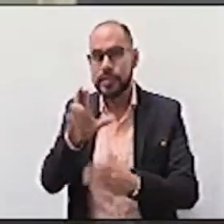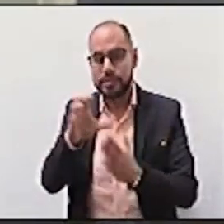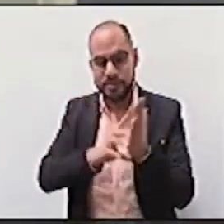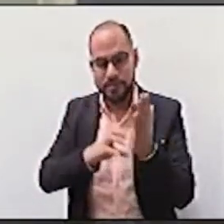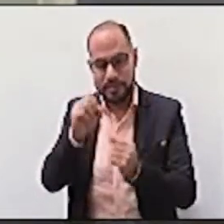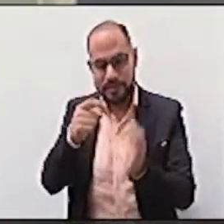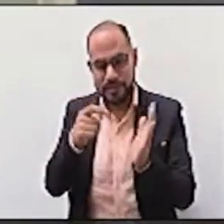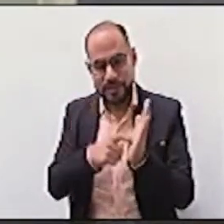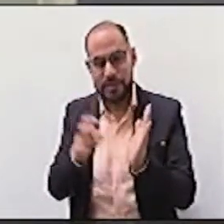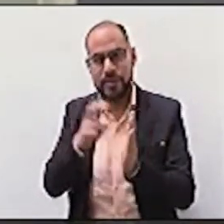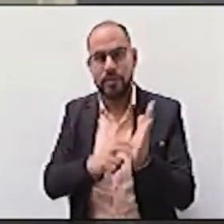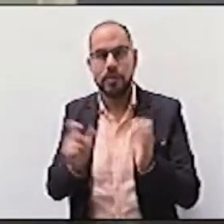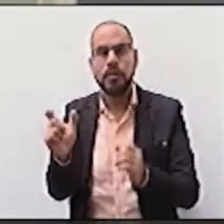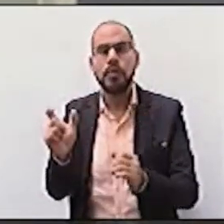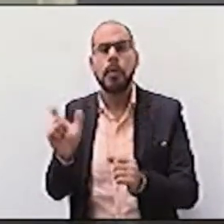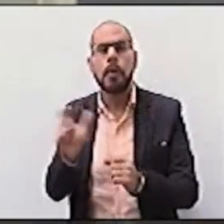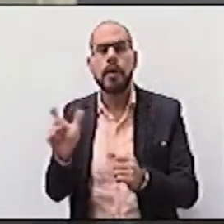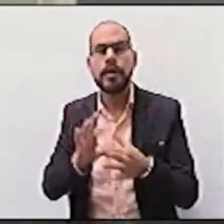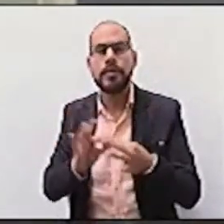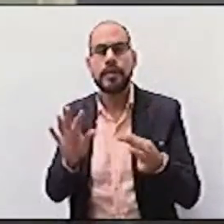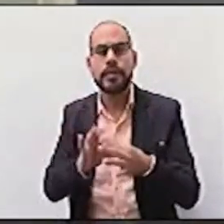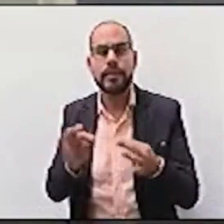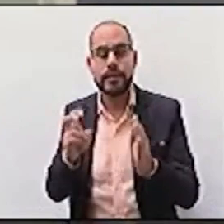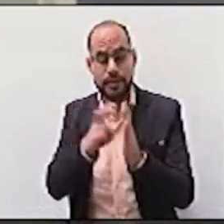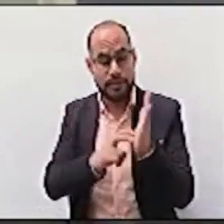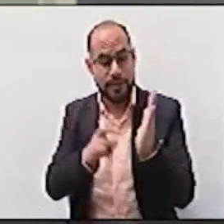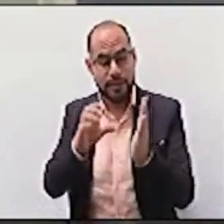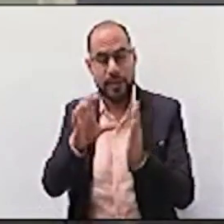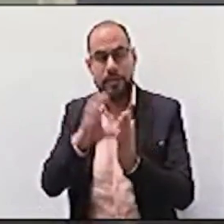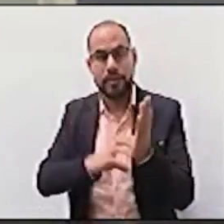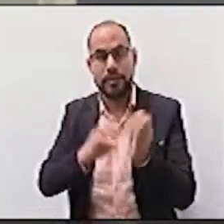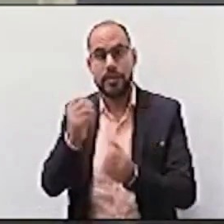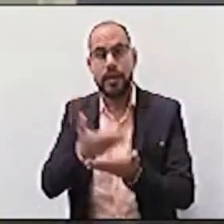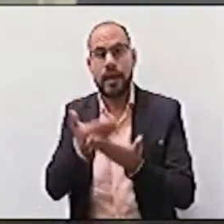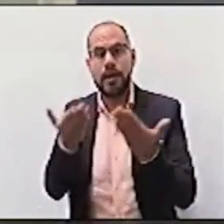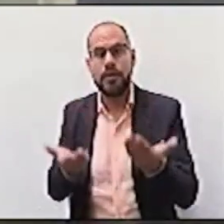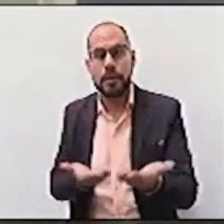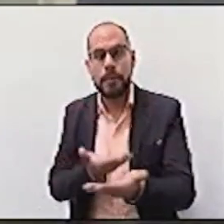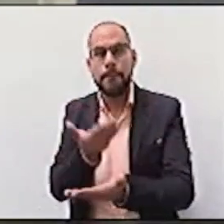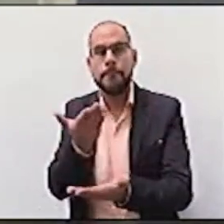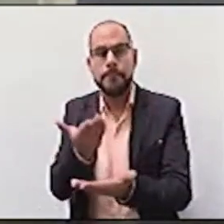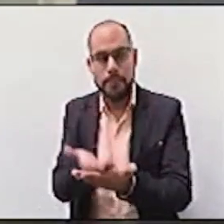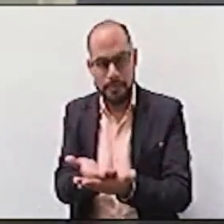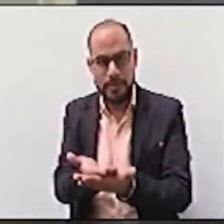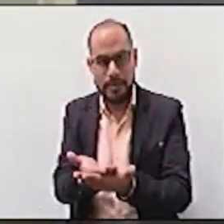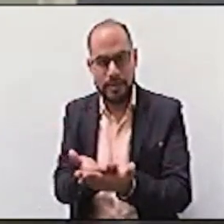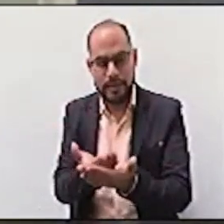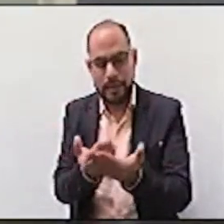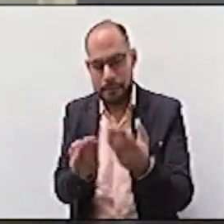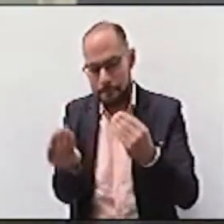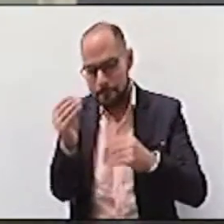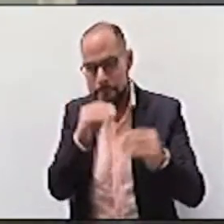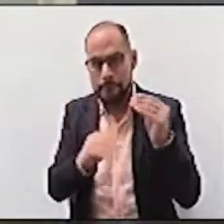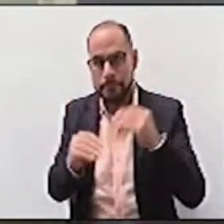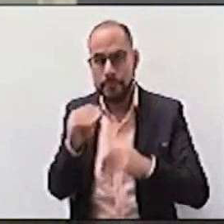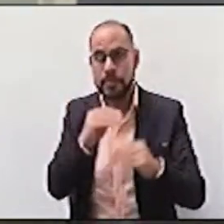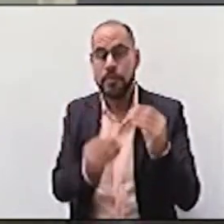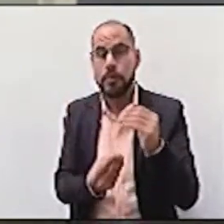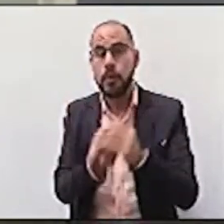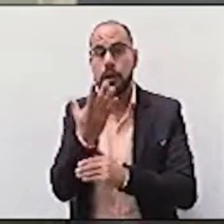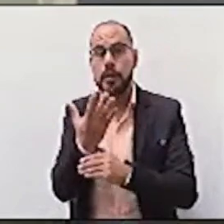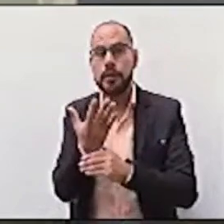cuando de reforma constitucional se trata. Entonces se diseñó una propuesta que de alguna